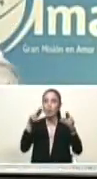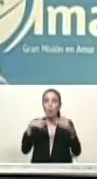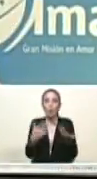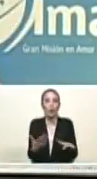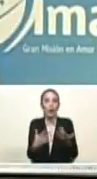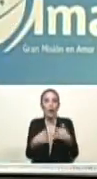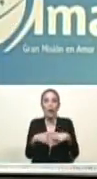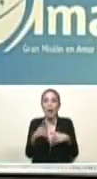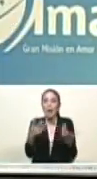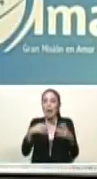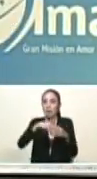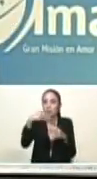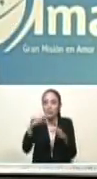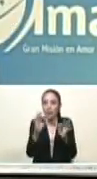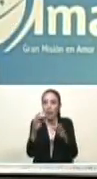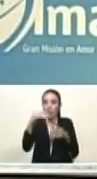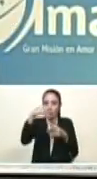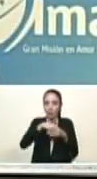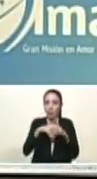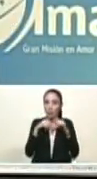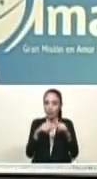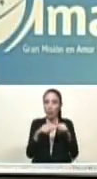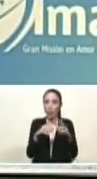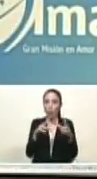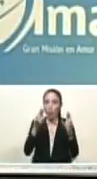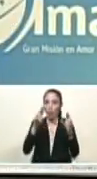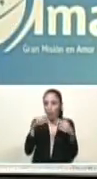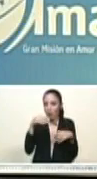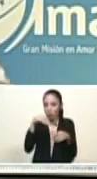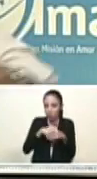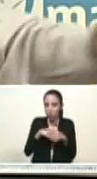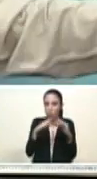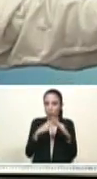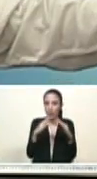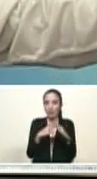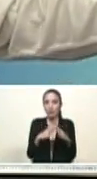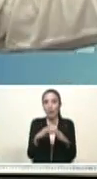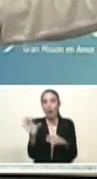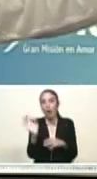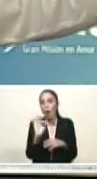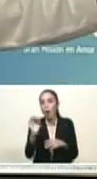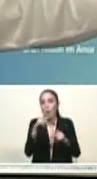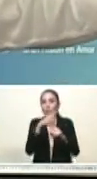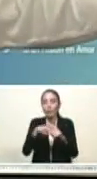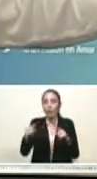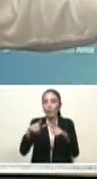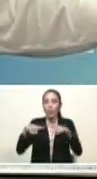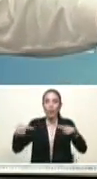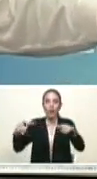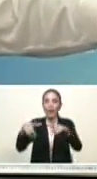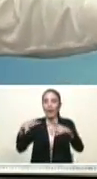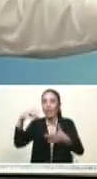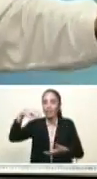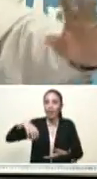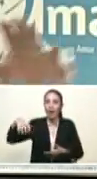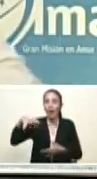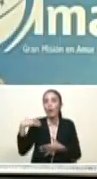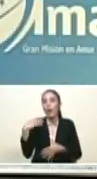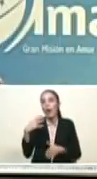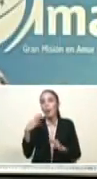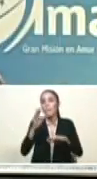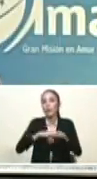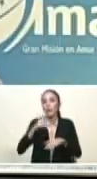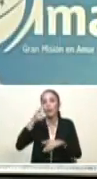del Valle Arriba, o está por allá en el Orza y no sale porque está criando los